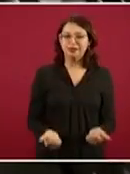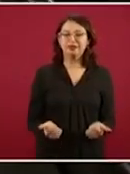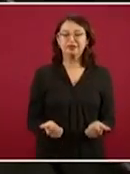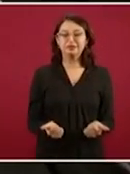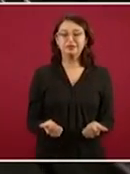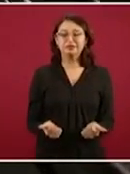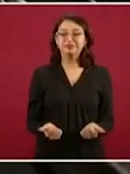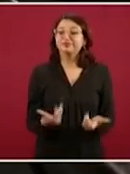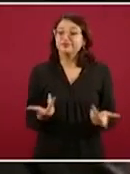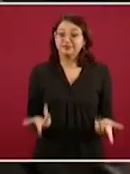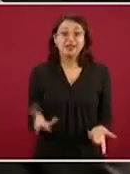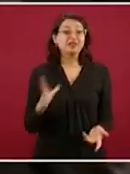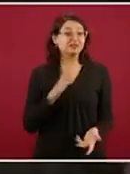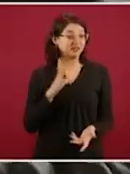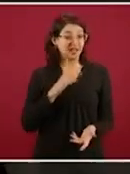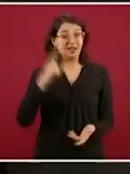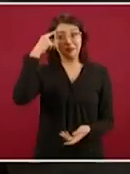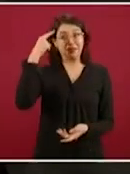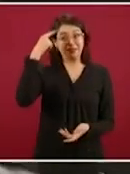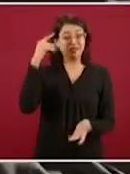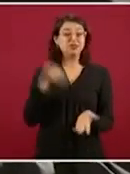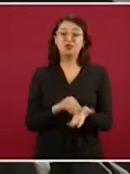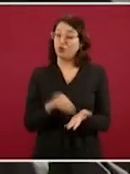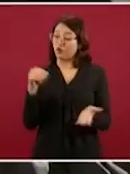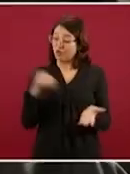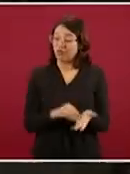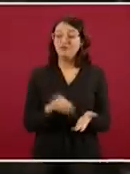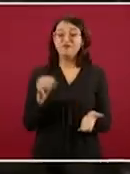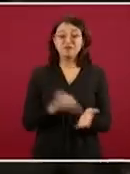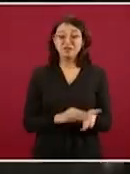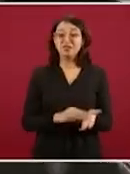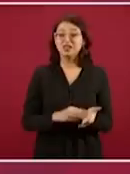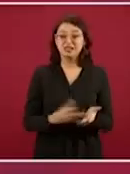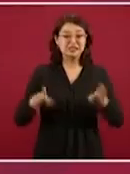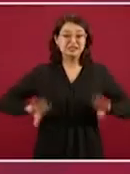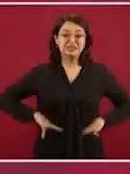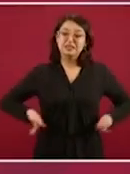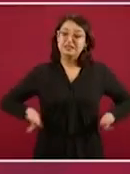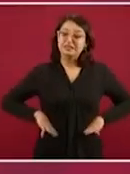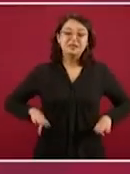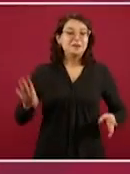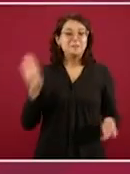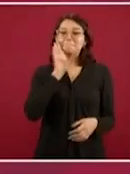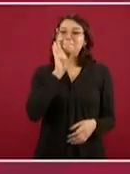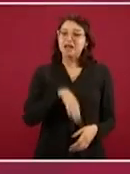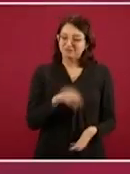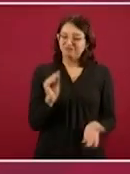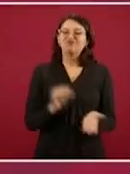Eso está todavía ahí, esa mentalidad, esas actitudes.